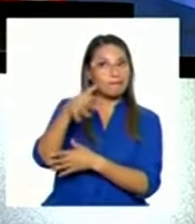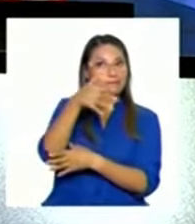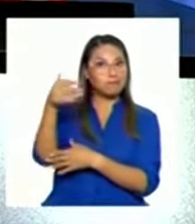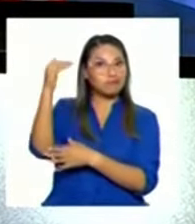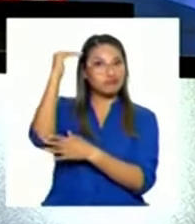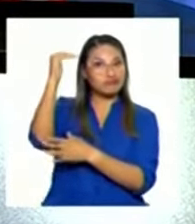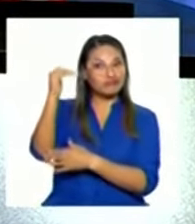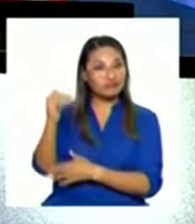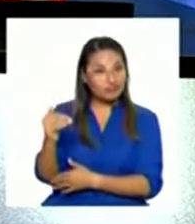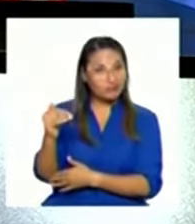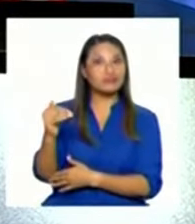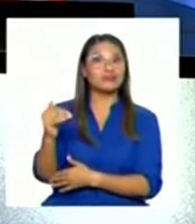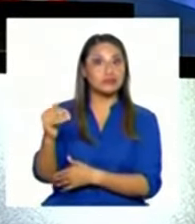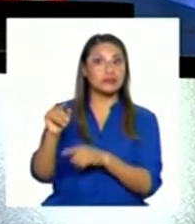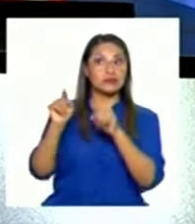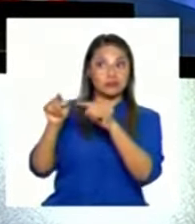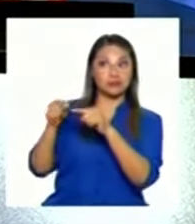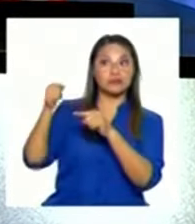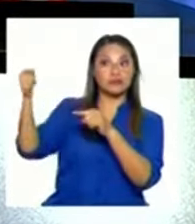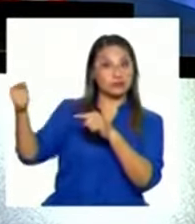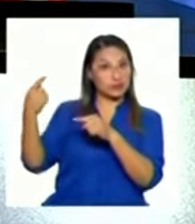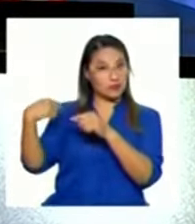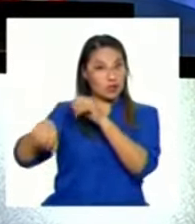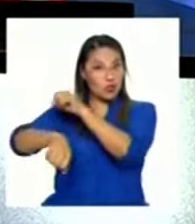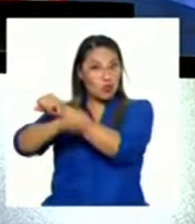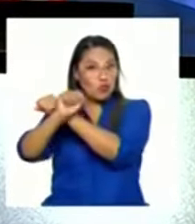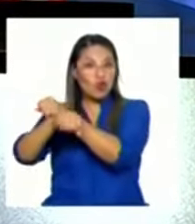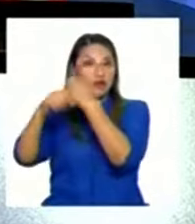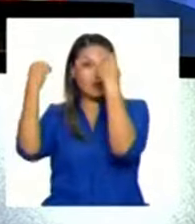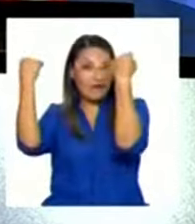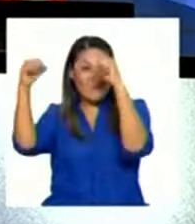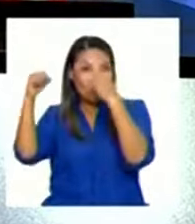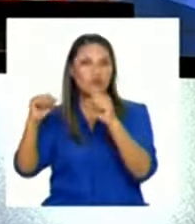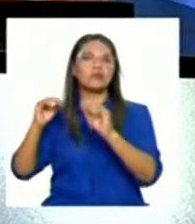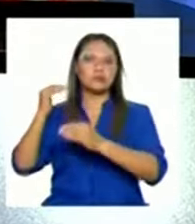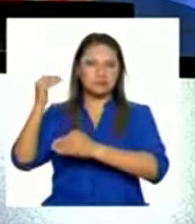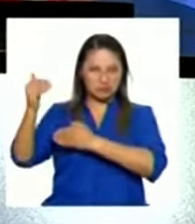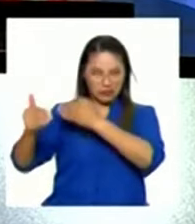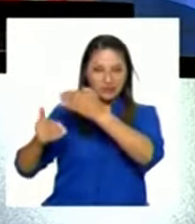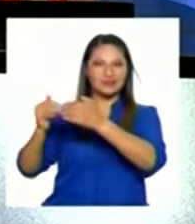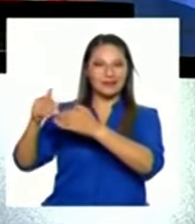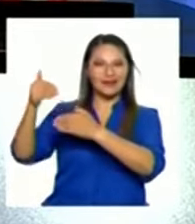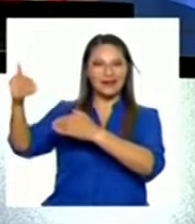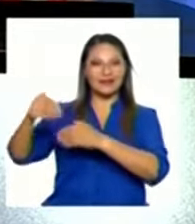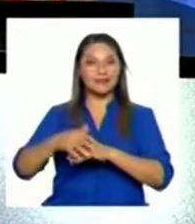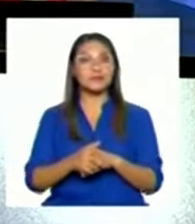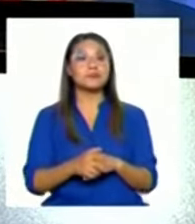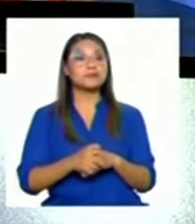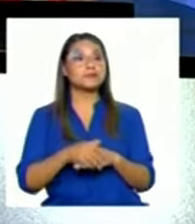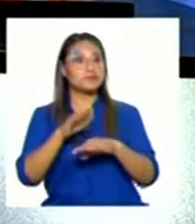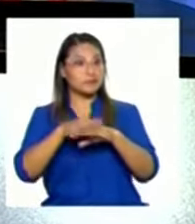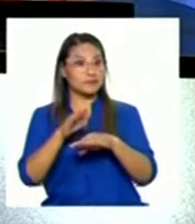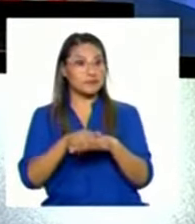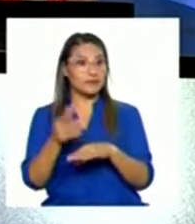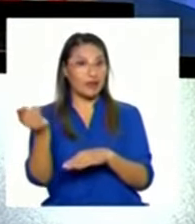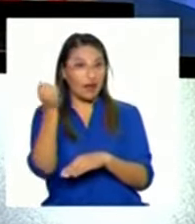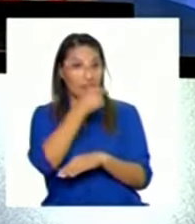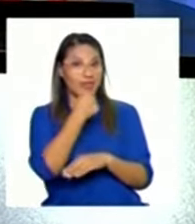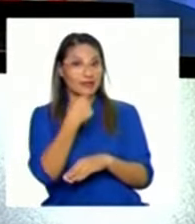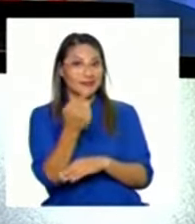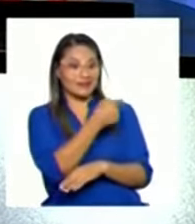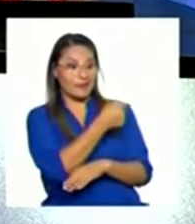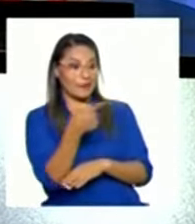Eso no quiere decir que no vamos a estar con Lucho Trizano, sí, él más adelante estará aquí con el adelanto de Emparet, pero como habíamos mencionado al inicio de